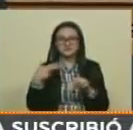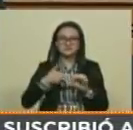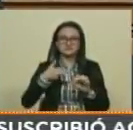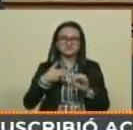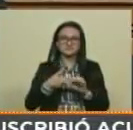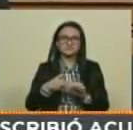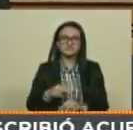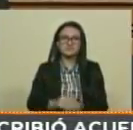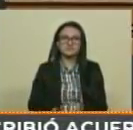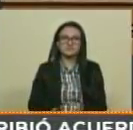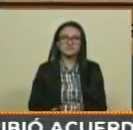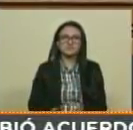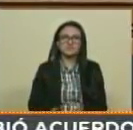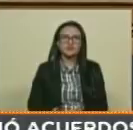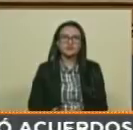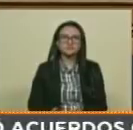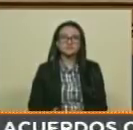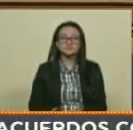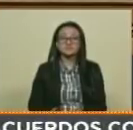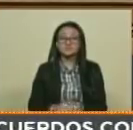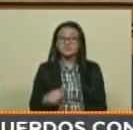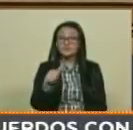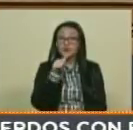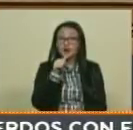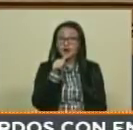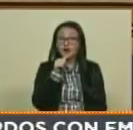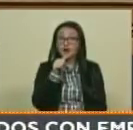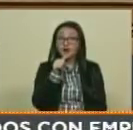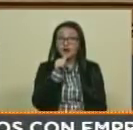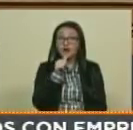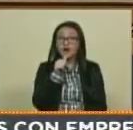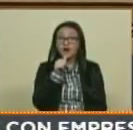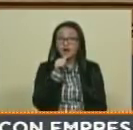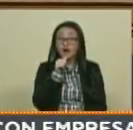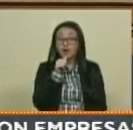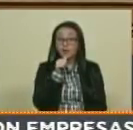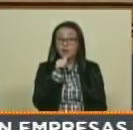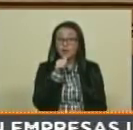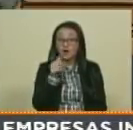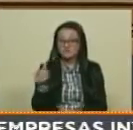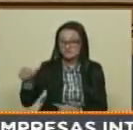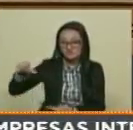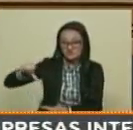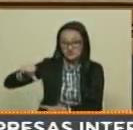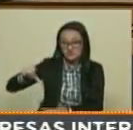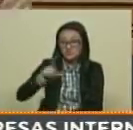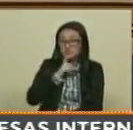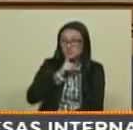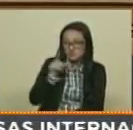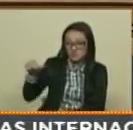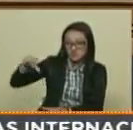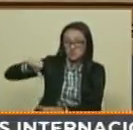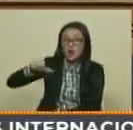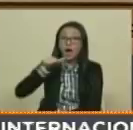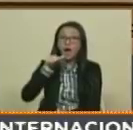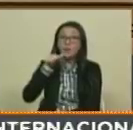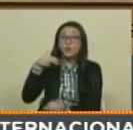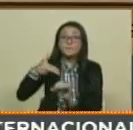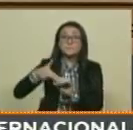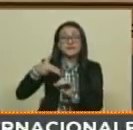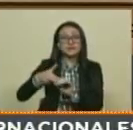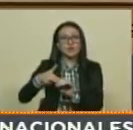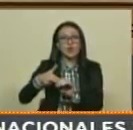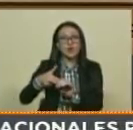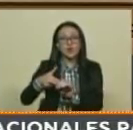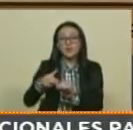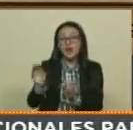que le echaban agua al petróleo para maquillar las cifras de producción, de los que en la oficina de Viena,